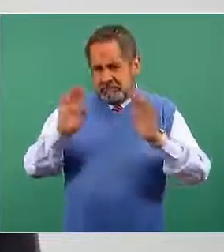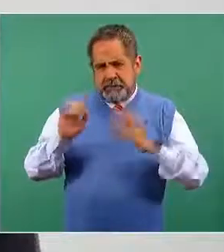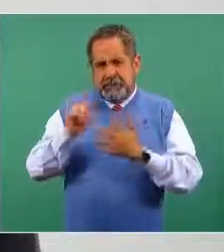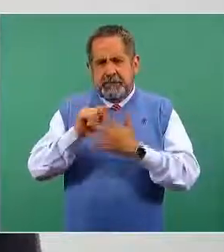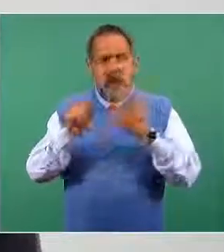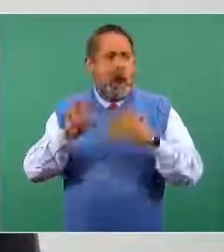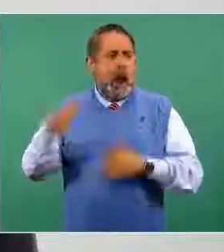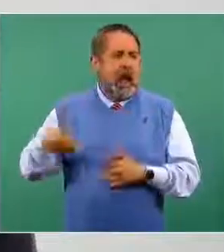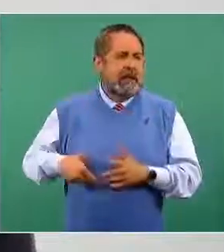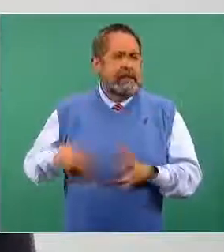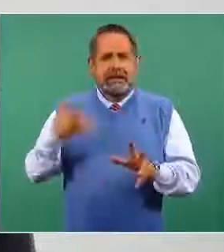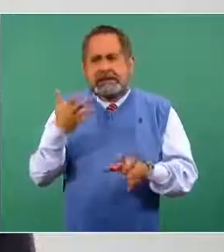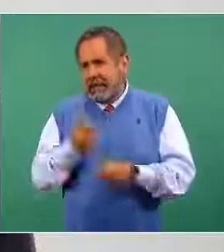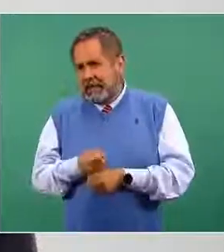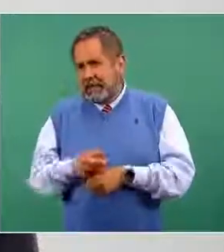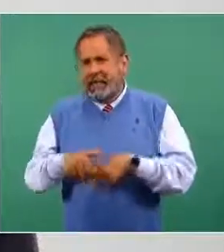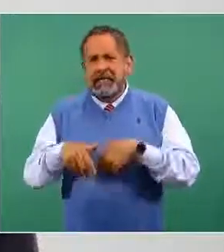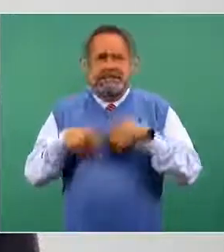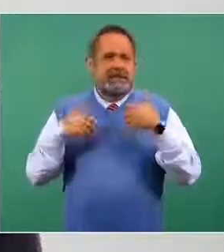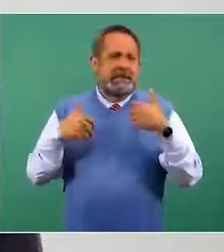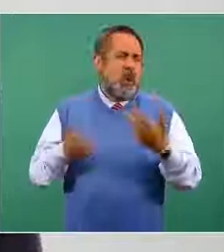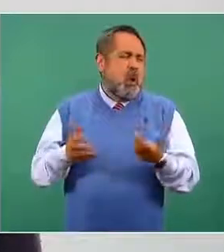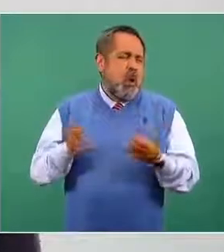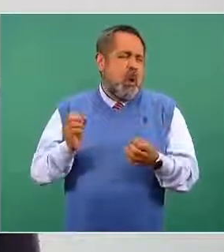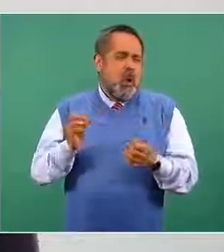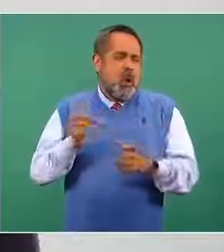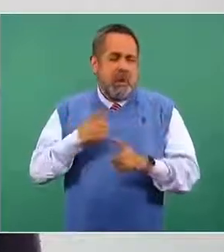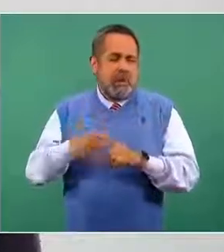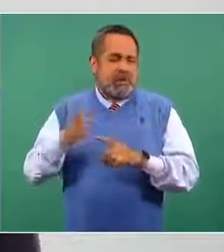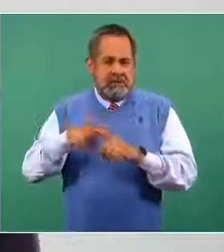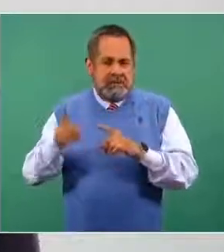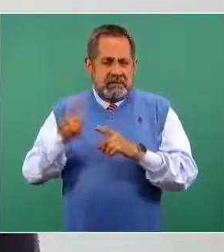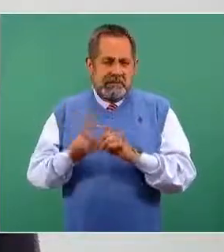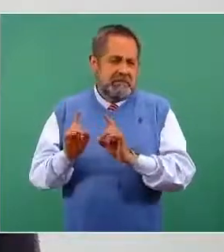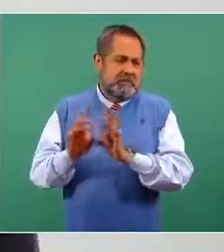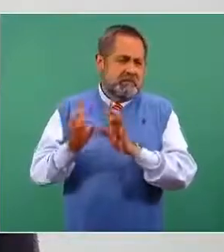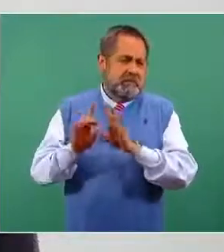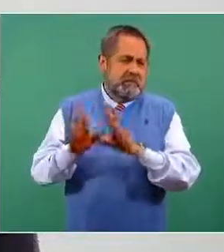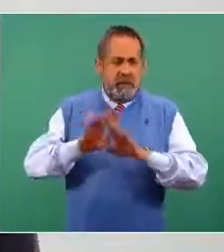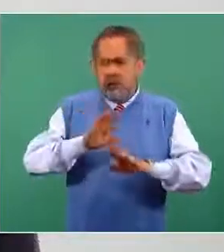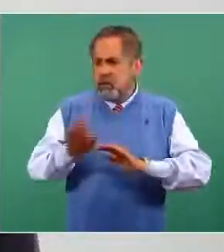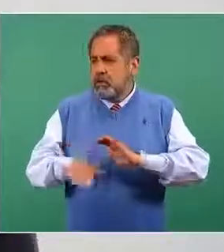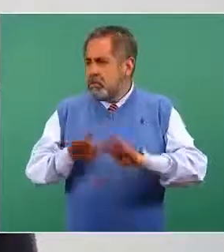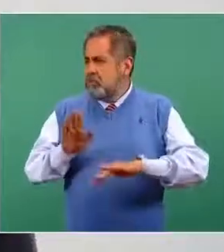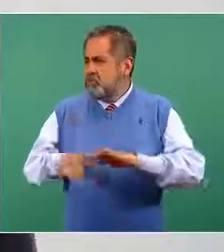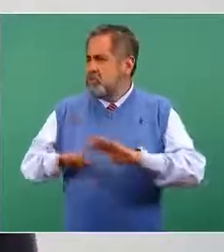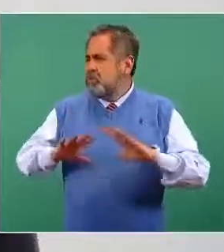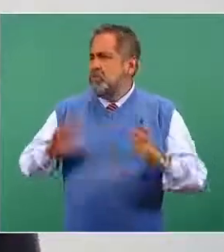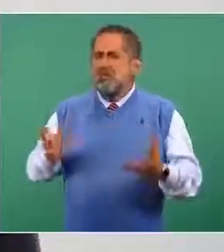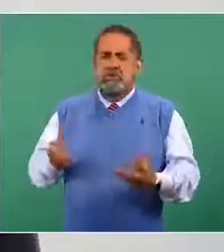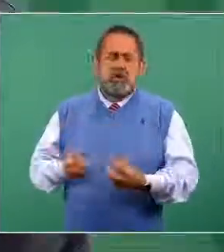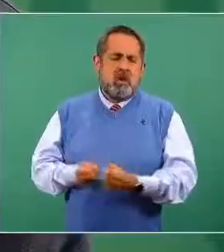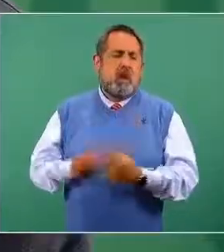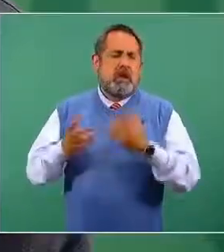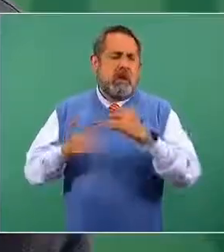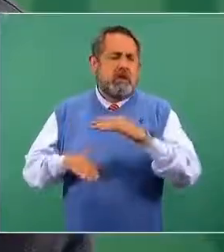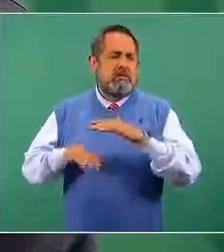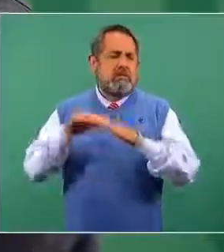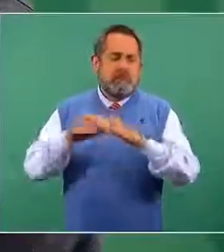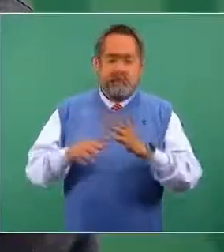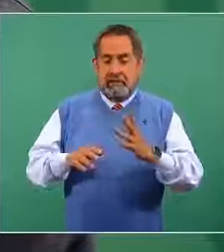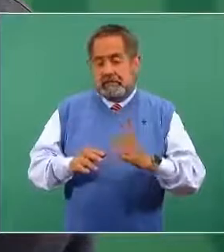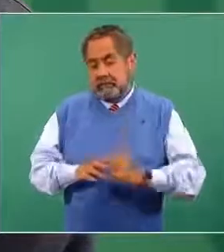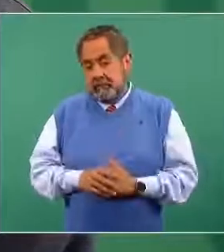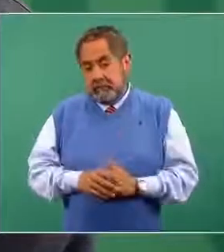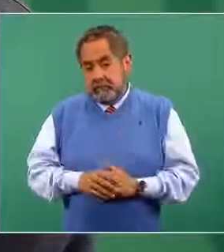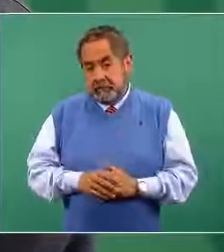obviamente accidentes y se incluyen también otro tipo de eventos que hayan ocurrido que le hayan producido la muerte a la persona.